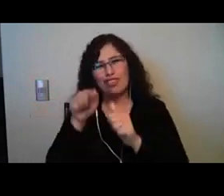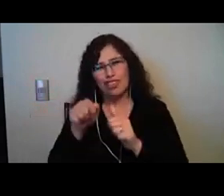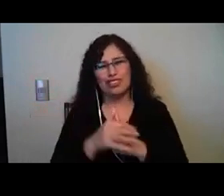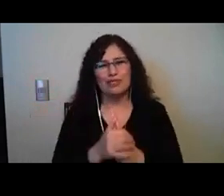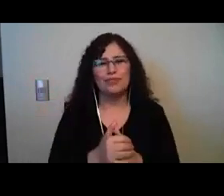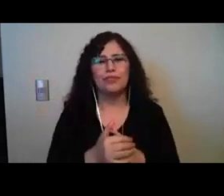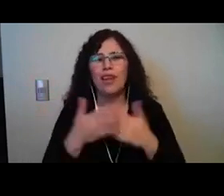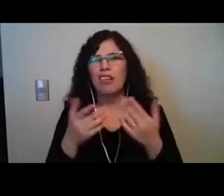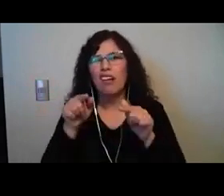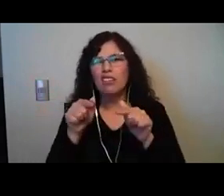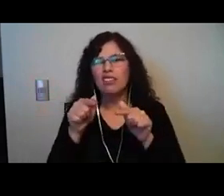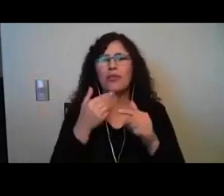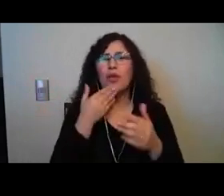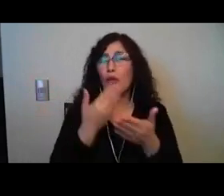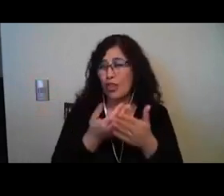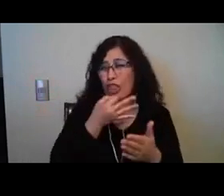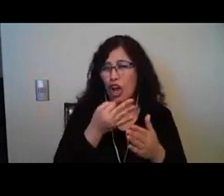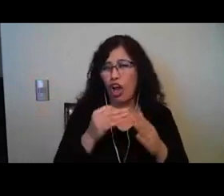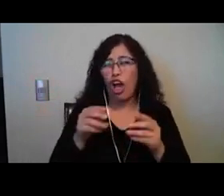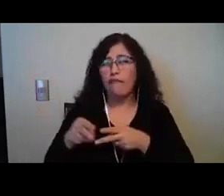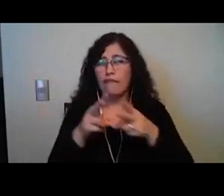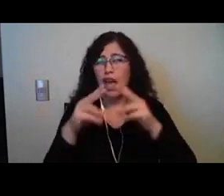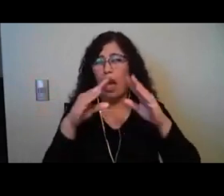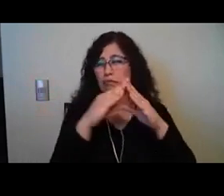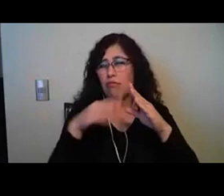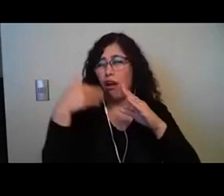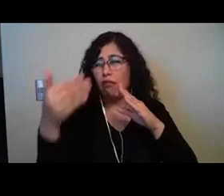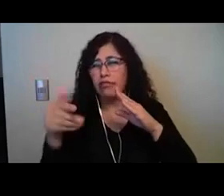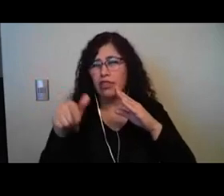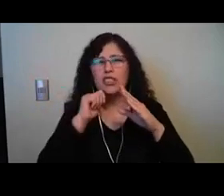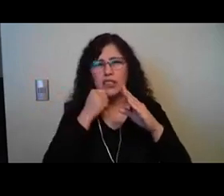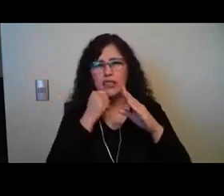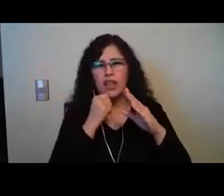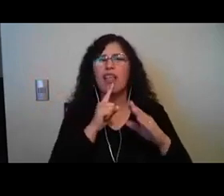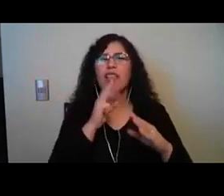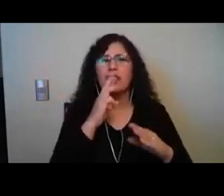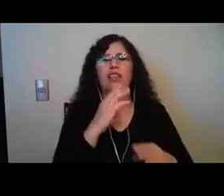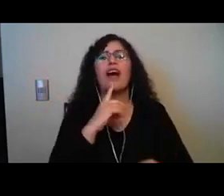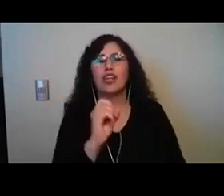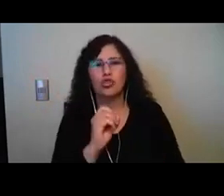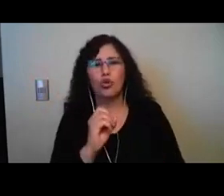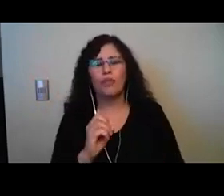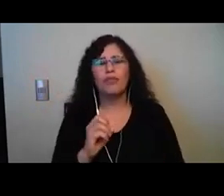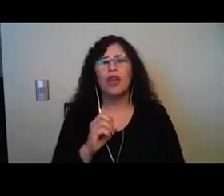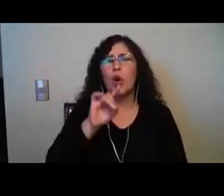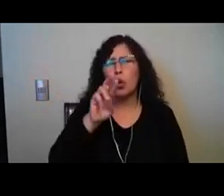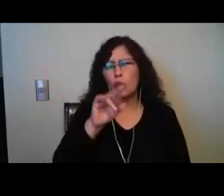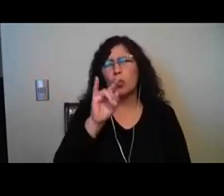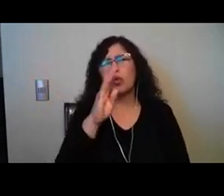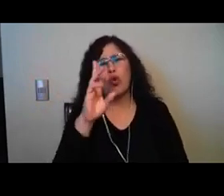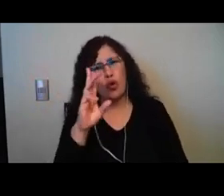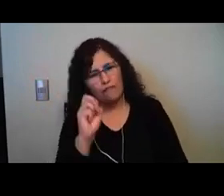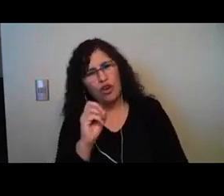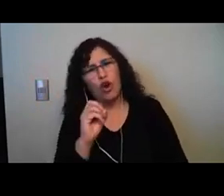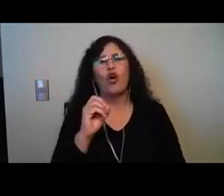el tracto, cuando hablo de vía extrapiramidal, tracto tecto espinal, retículo espinal, rubro espinal y bulbo